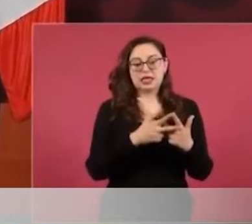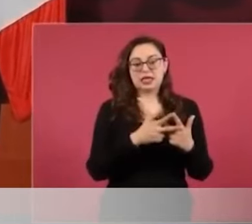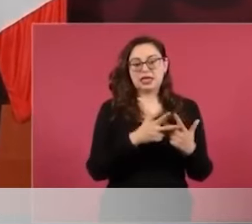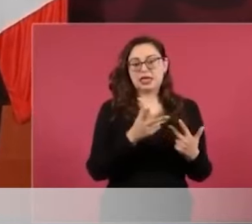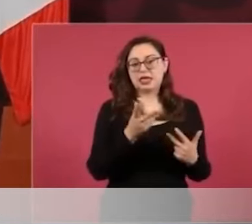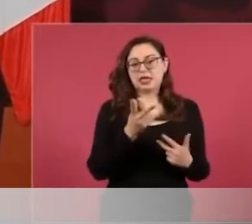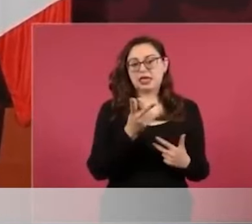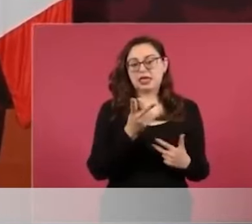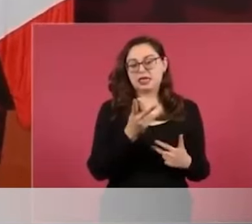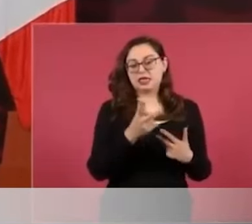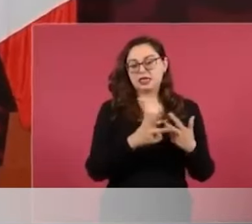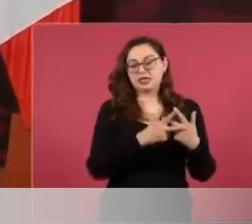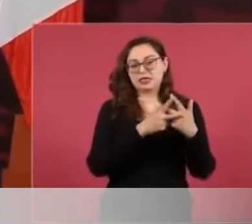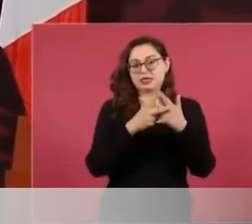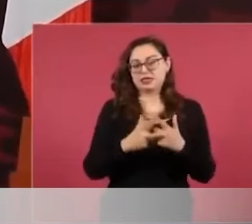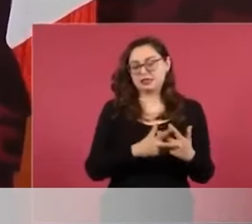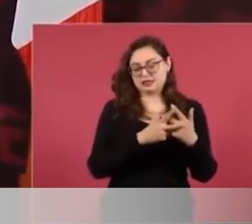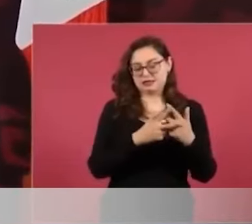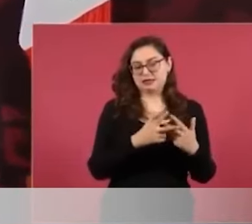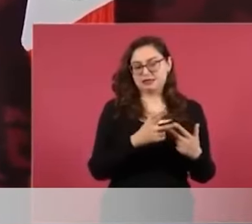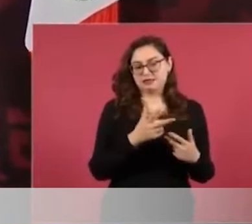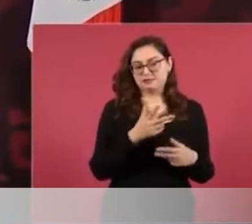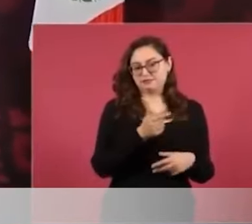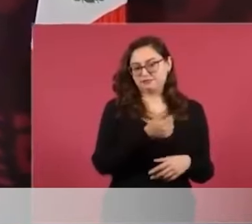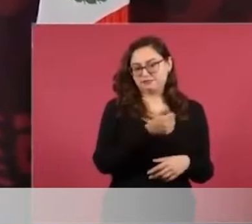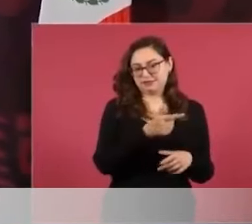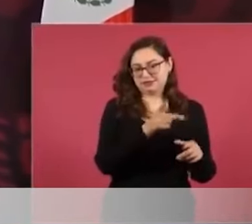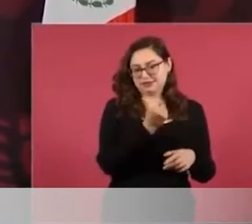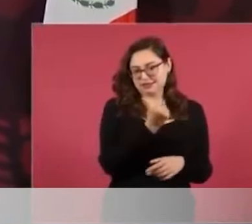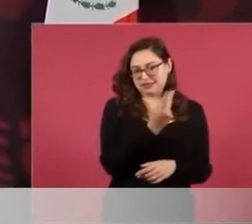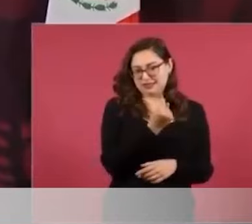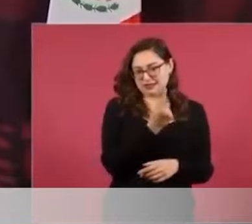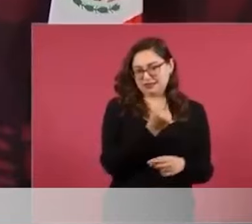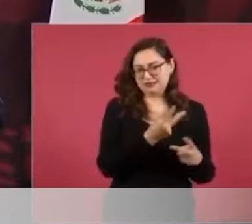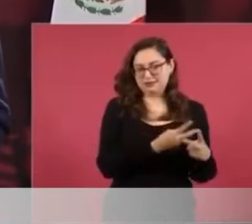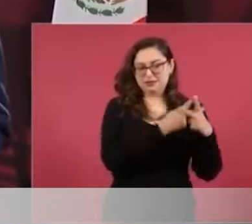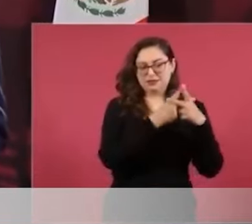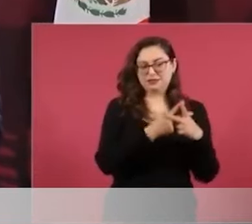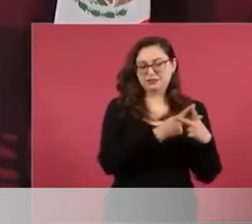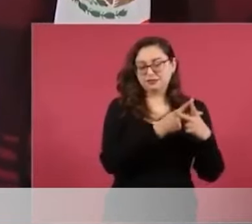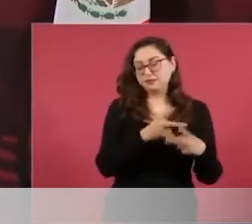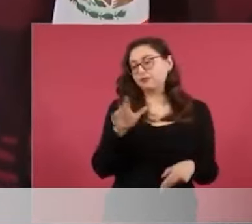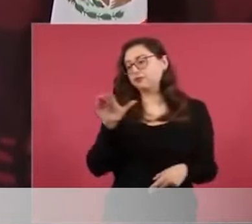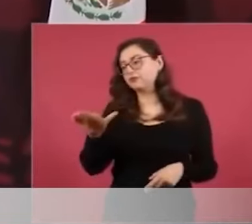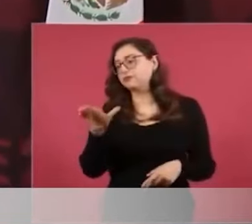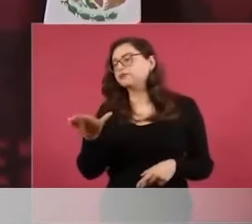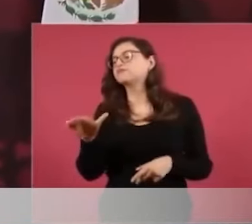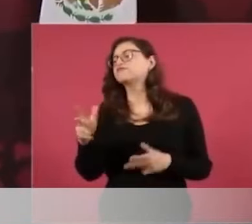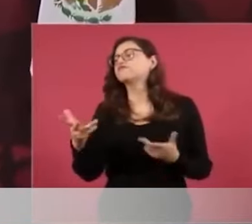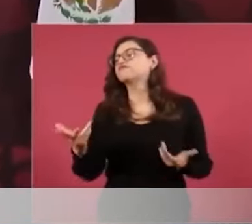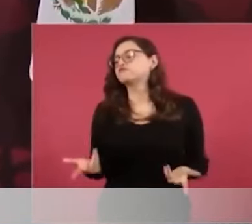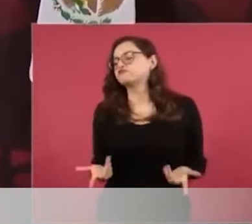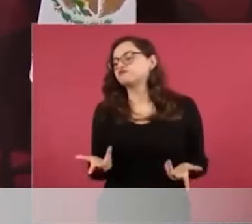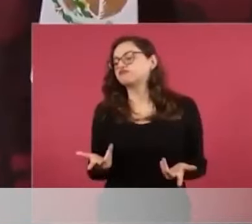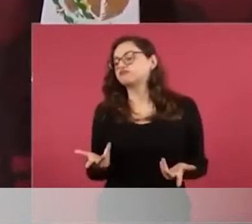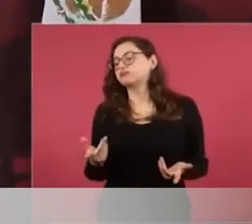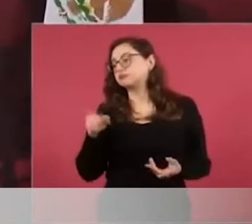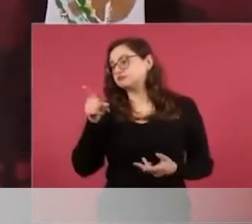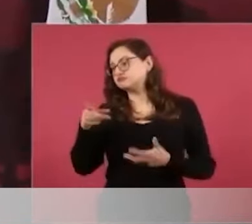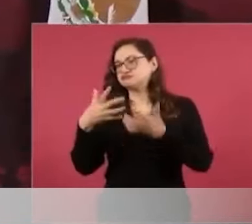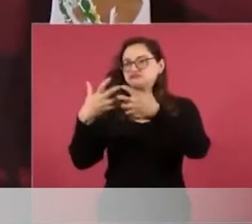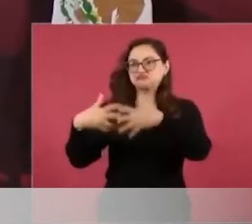un paquete de información sobre la